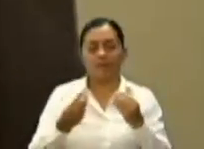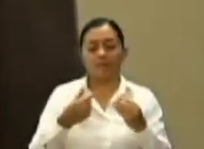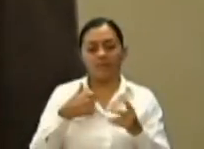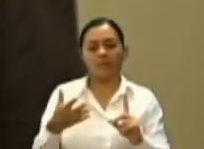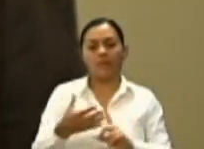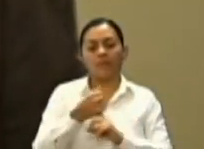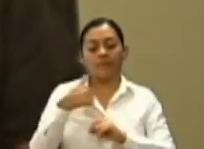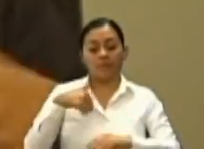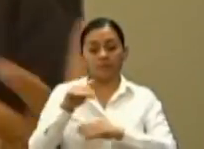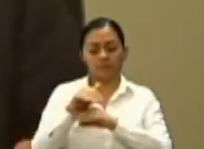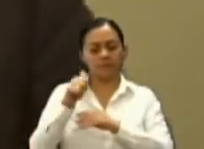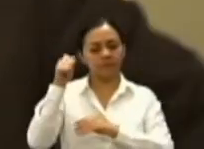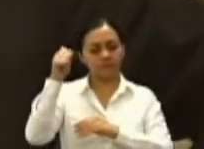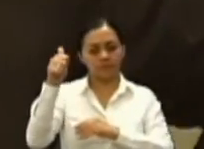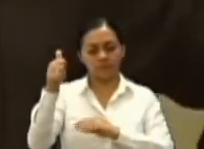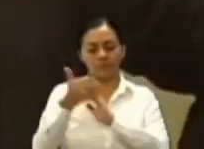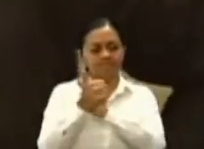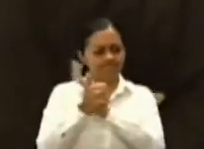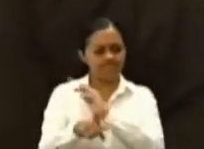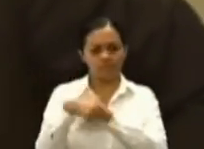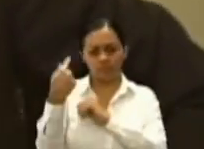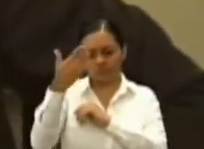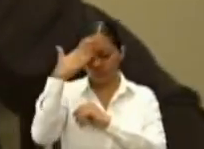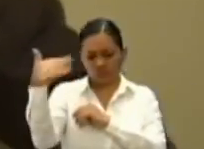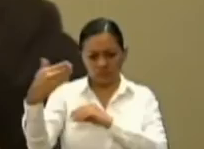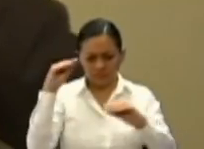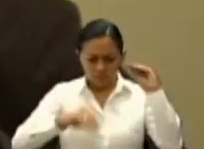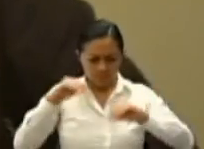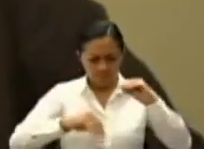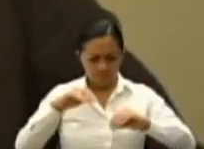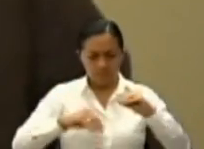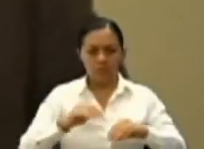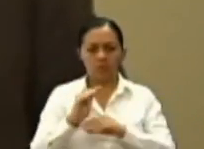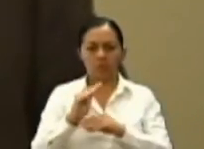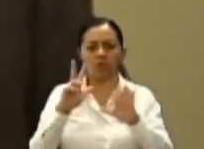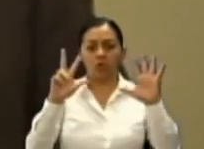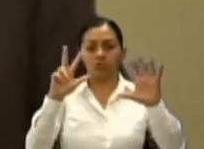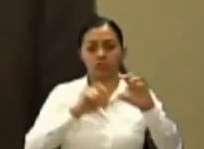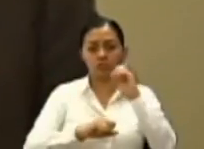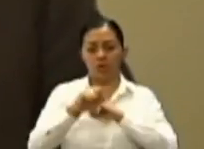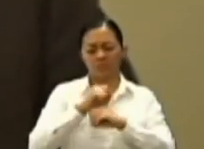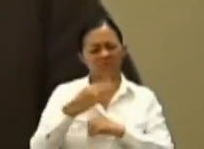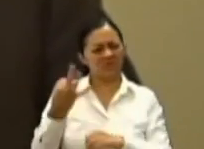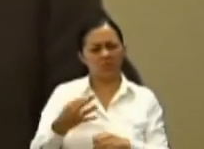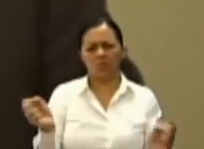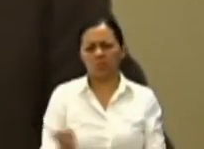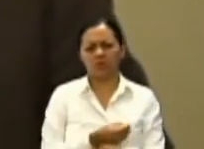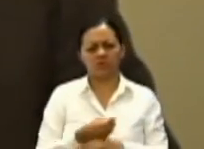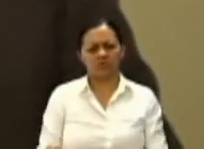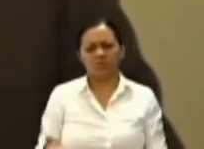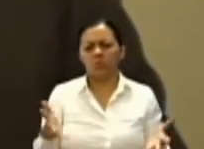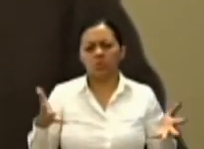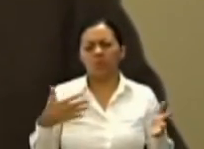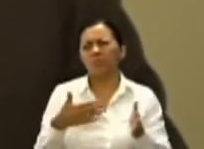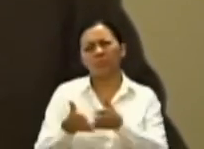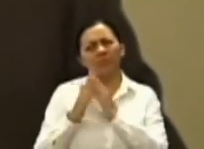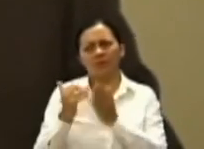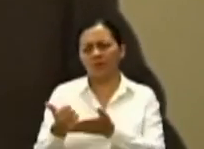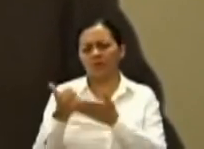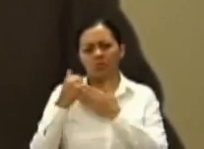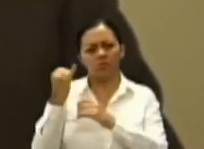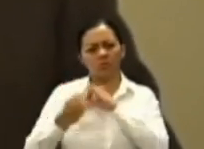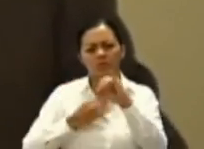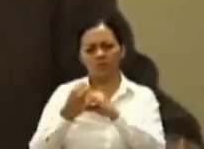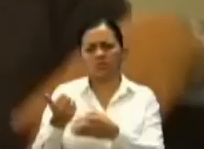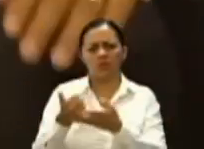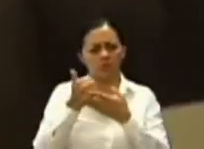como país de las capacidades que ahora tiene el país estos sueños ante duración imposible hubiéramos tenido que pedir ayuda extranjera